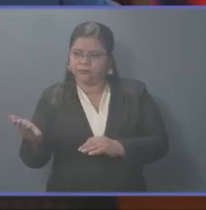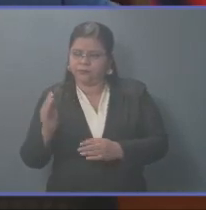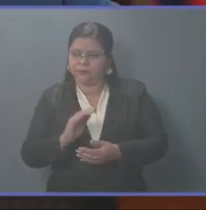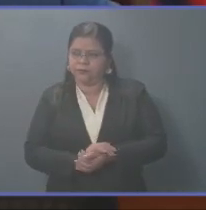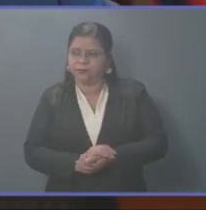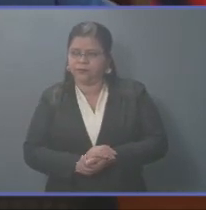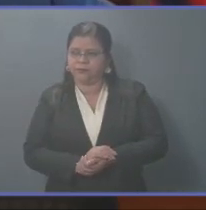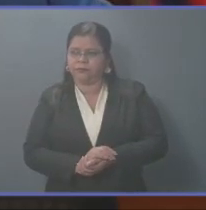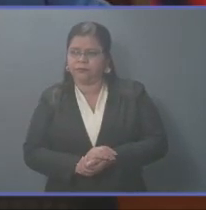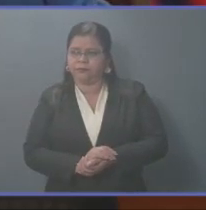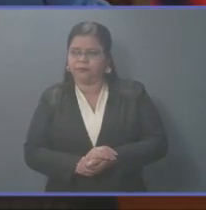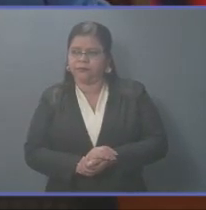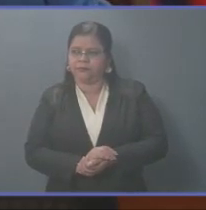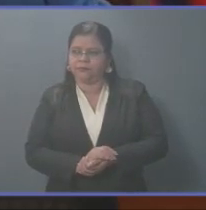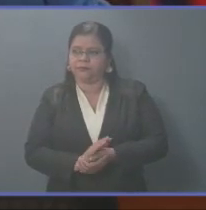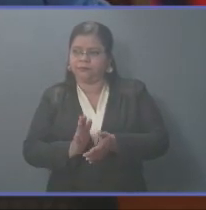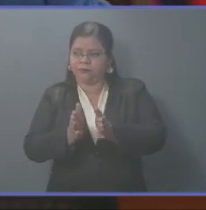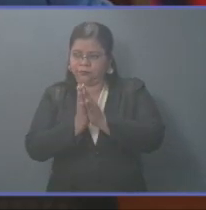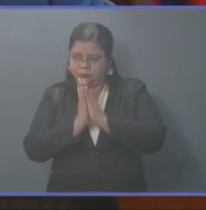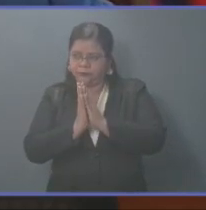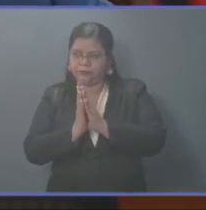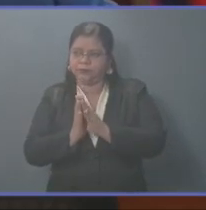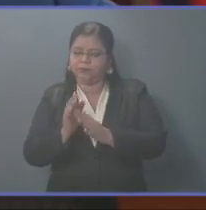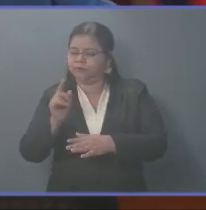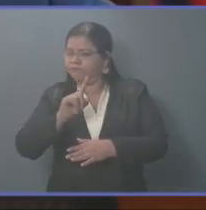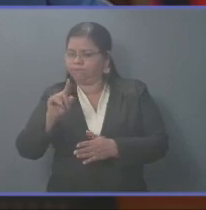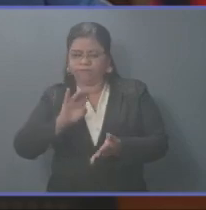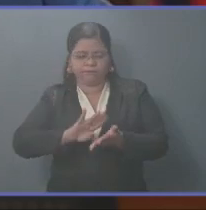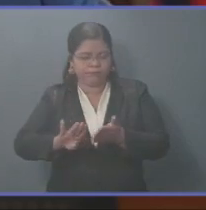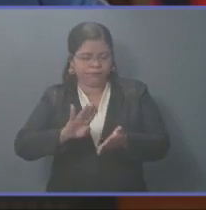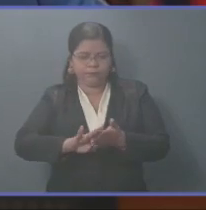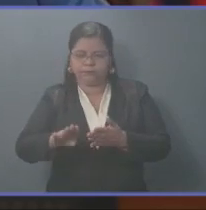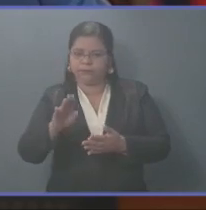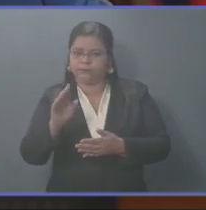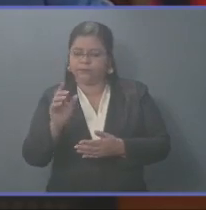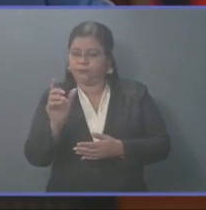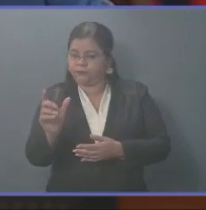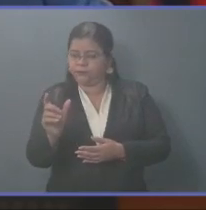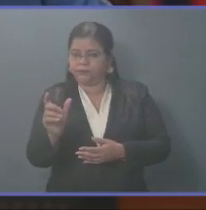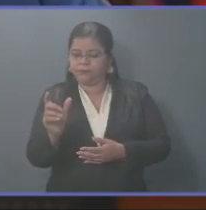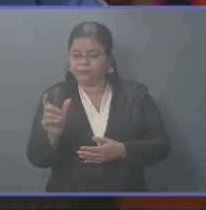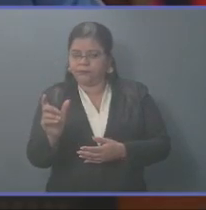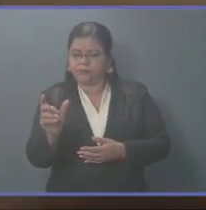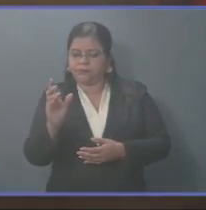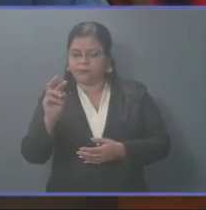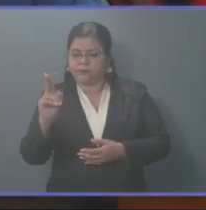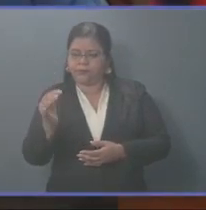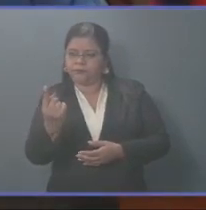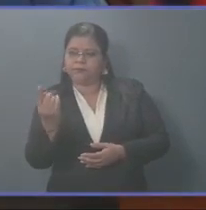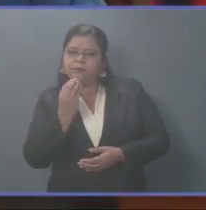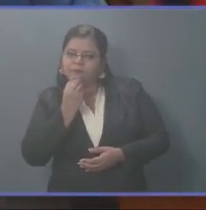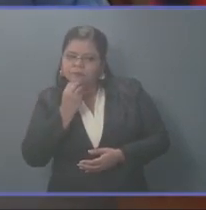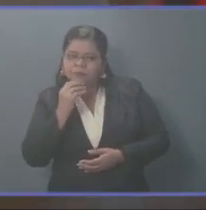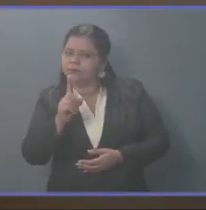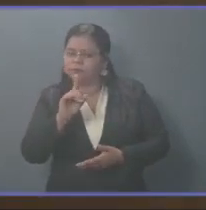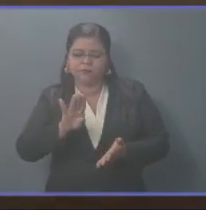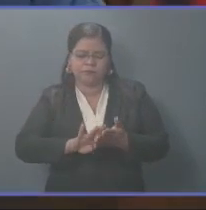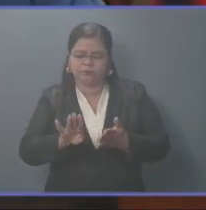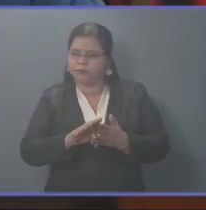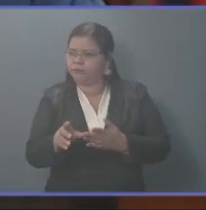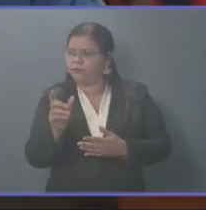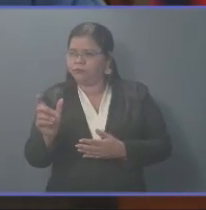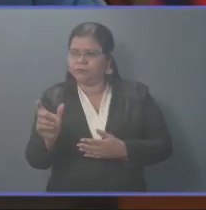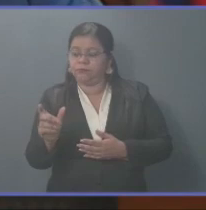pide la exoneración de pago para el DUI de los adultos mayores, que dicho sea de paso, no di